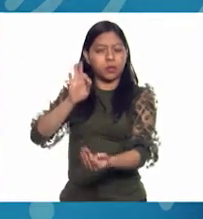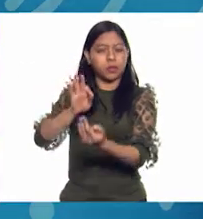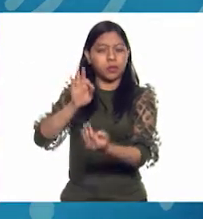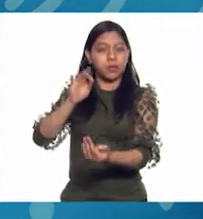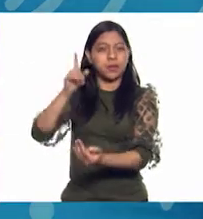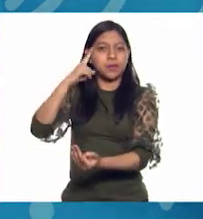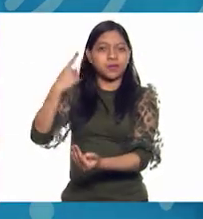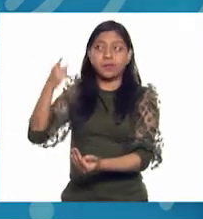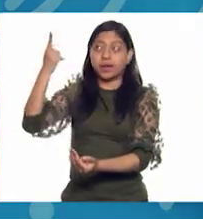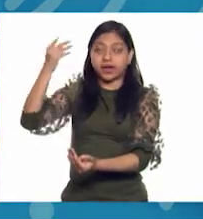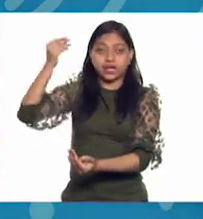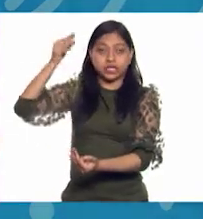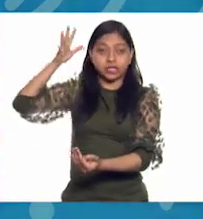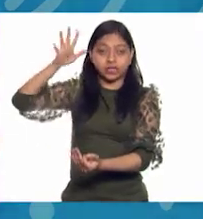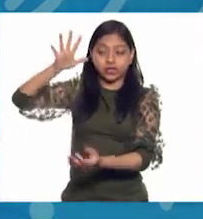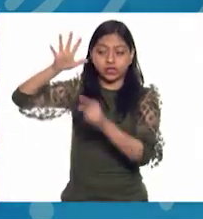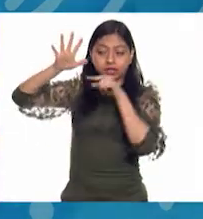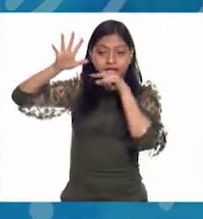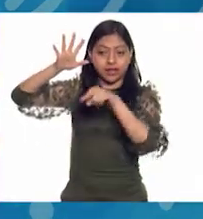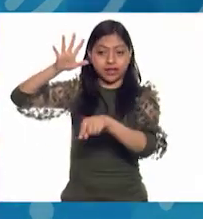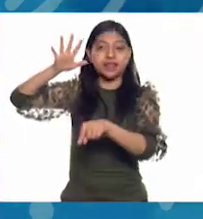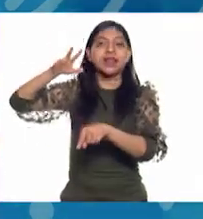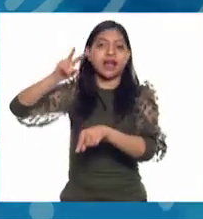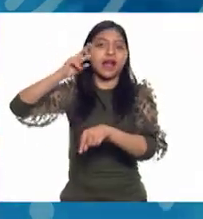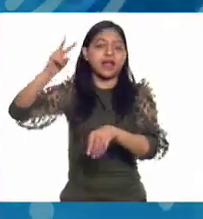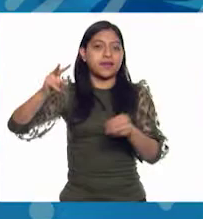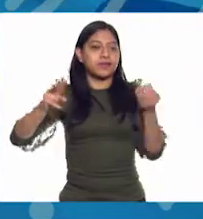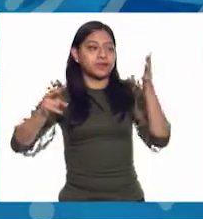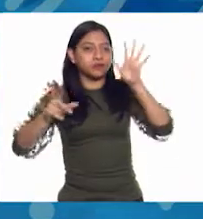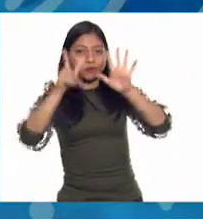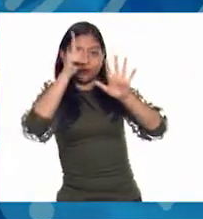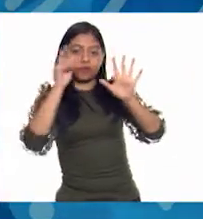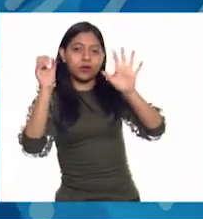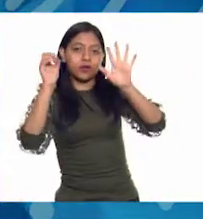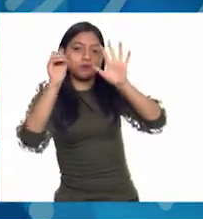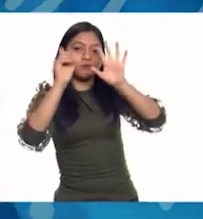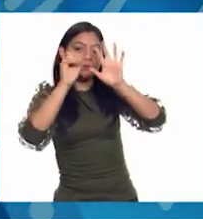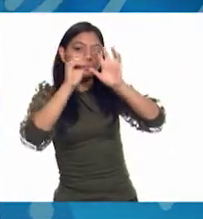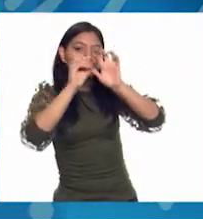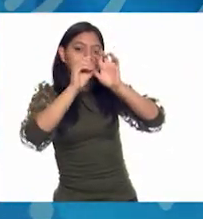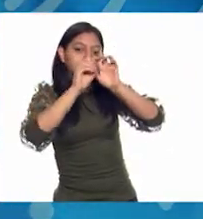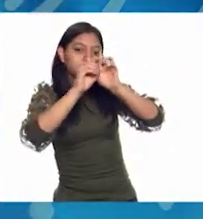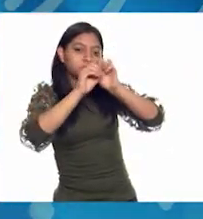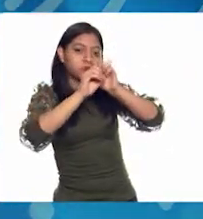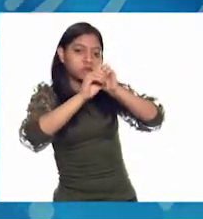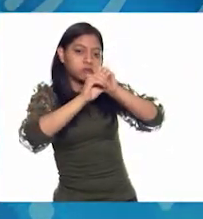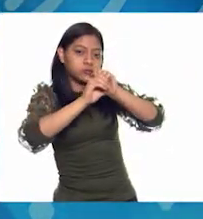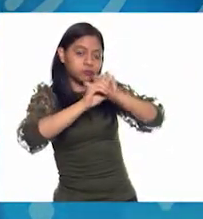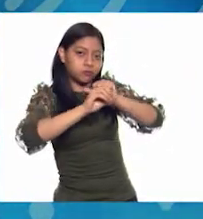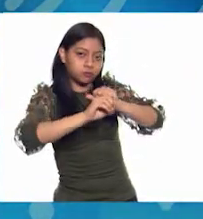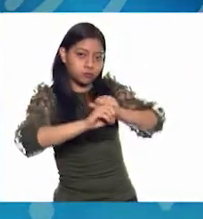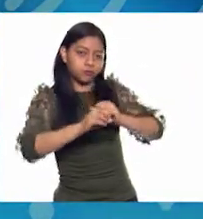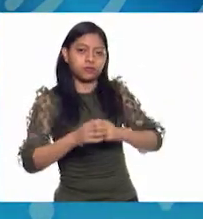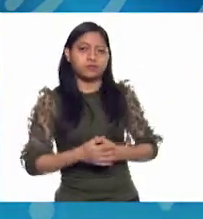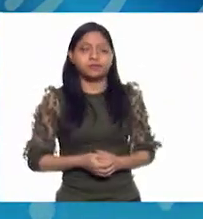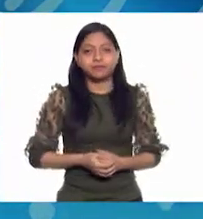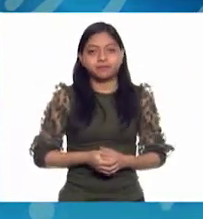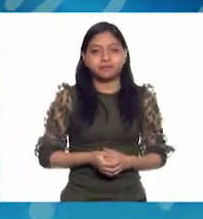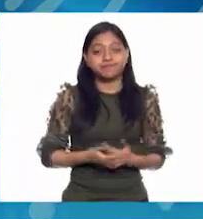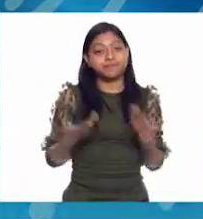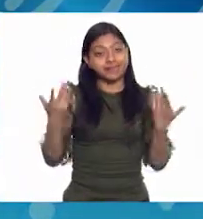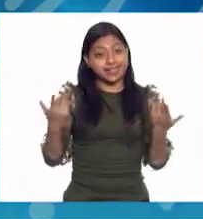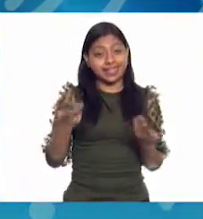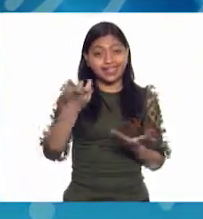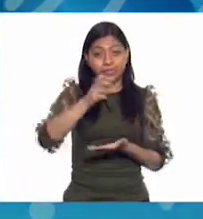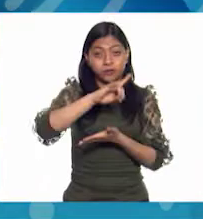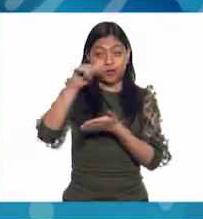verán el círculo perfecto del sol y a medida que va ocurriendo el eclipse, de nuevo van a ver cómo la luna se va metiendo. Entonces, en